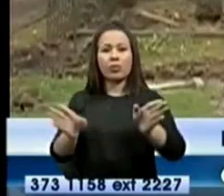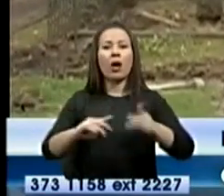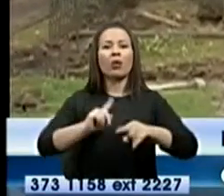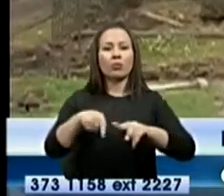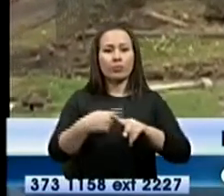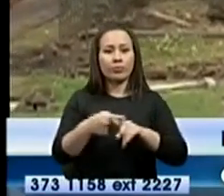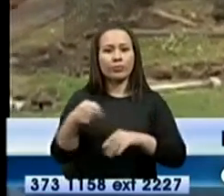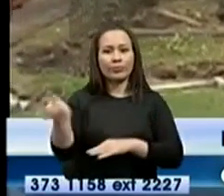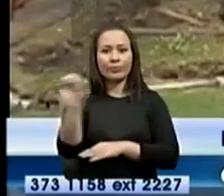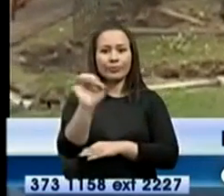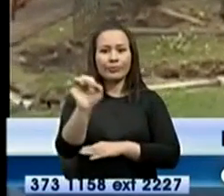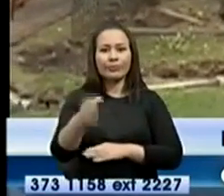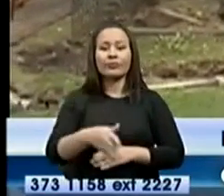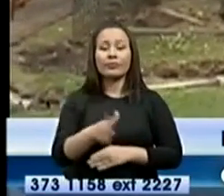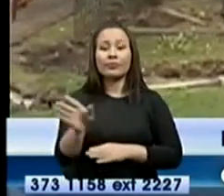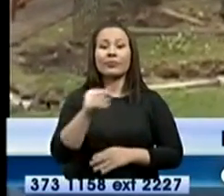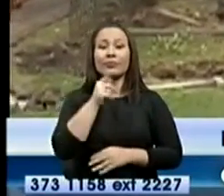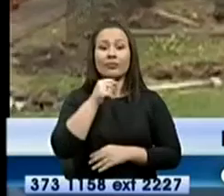que